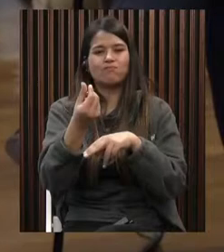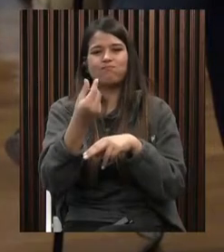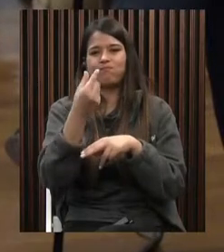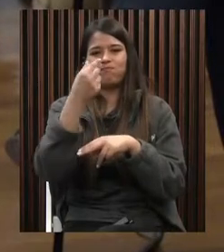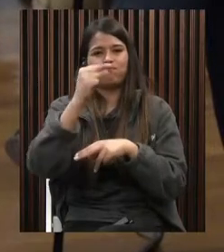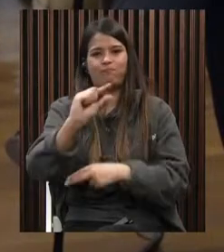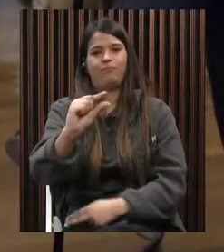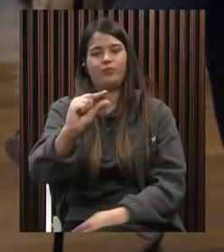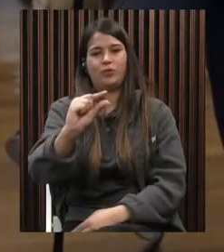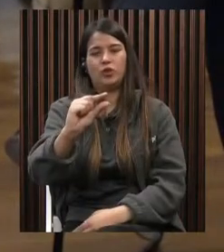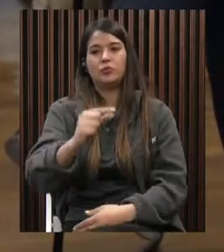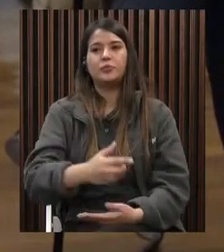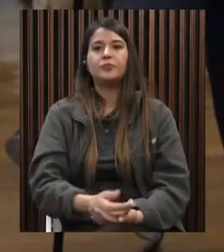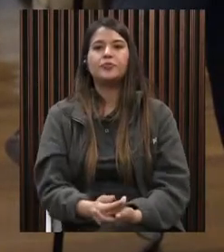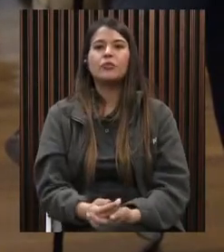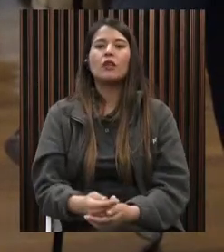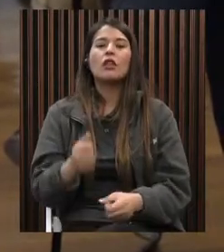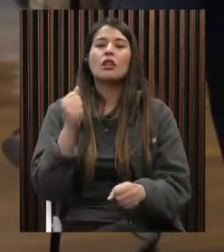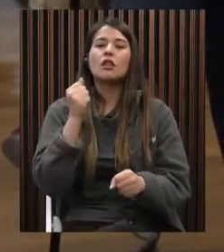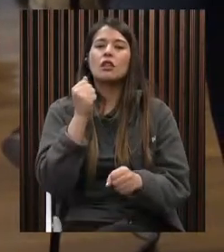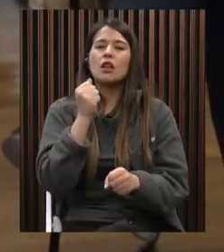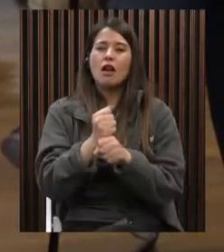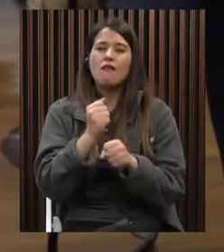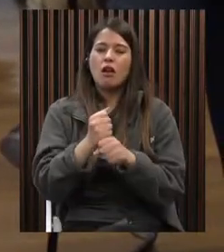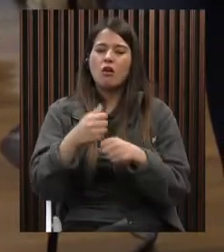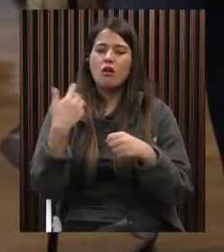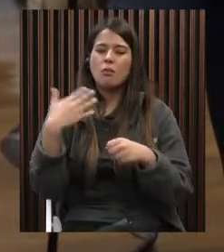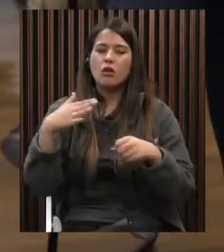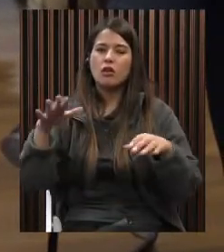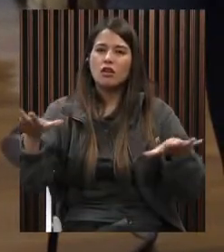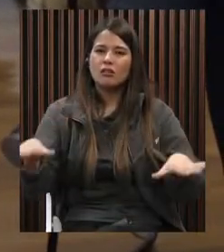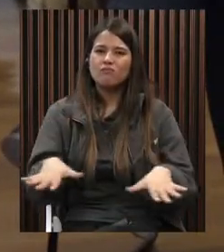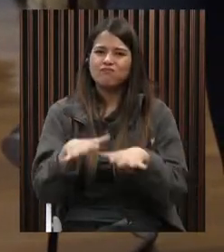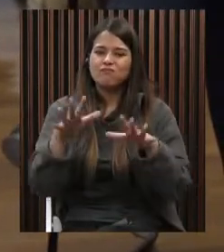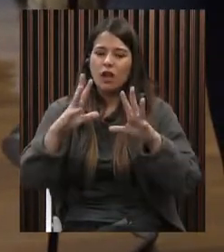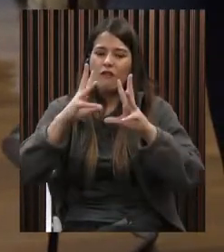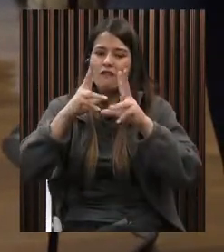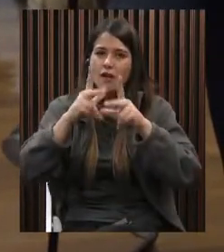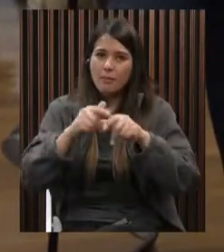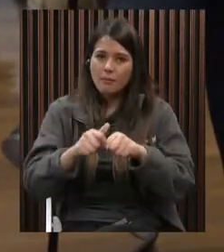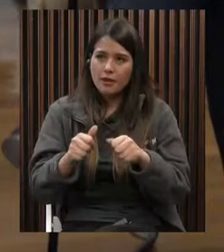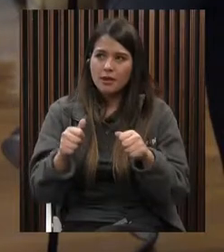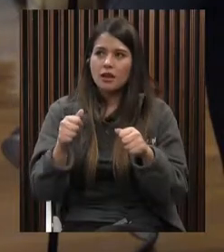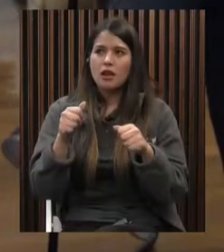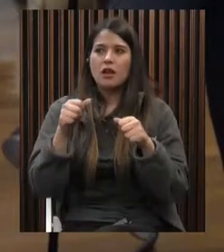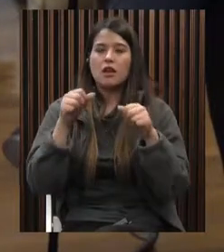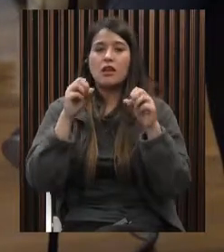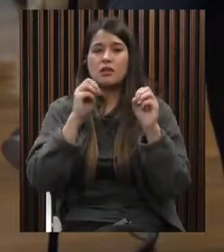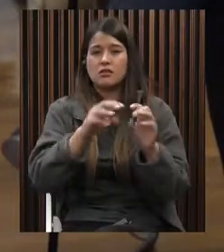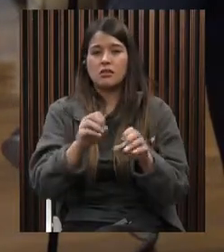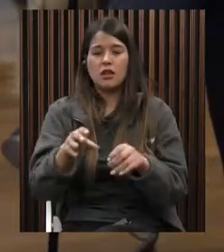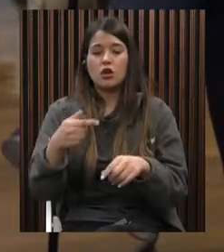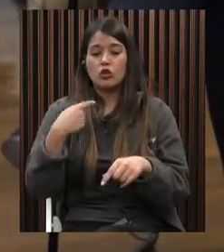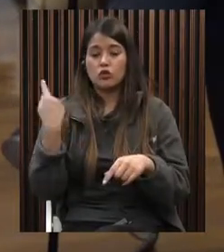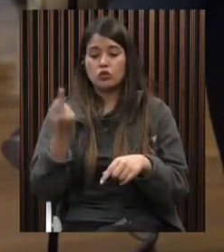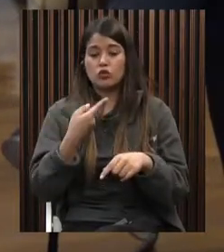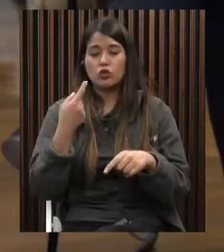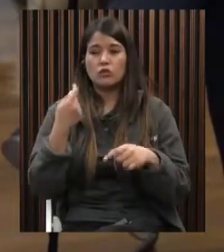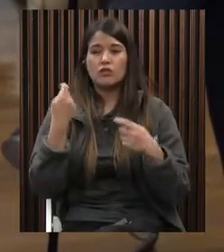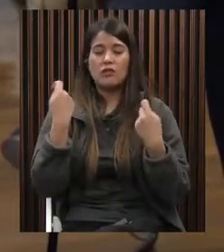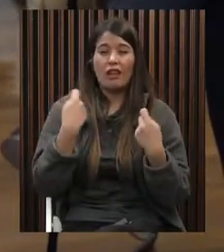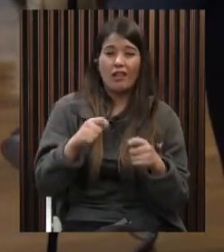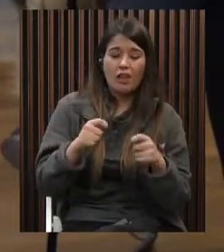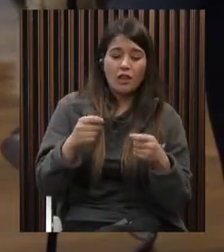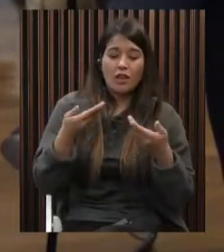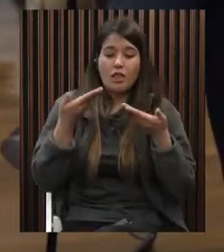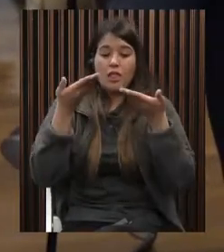que hay un fuerte trabajo que hacer con las familias. Nosotros podemos entregar los espacios o intentar entregar los espacios, pero me parece